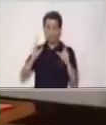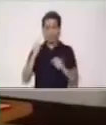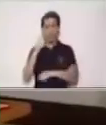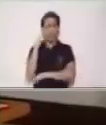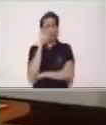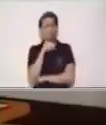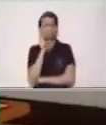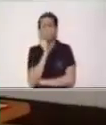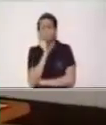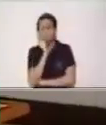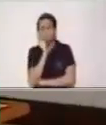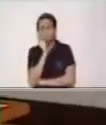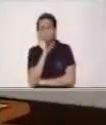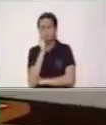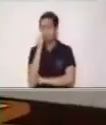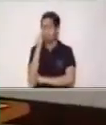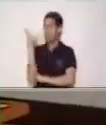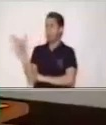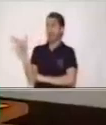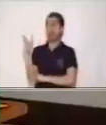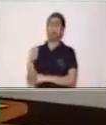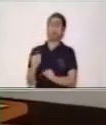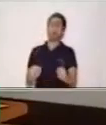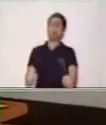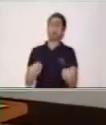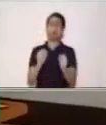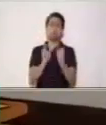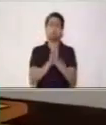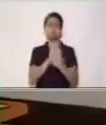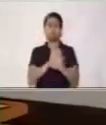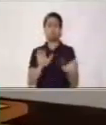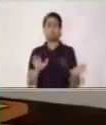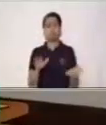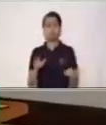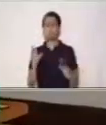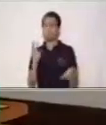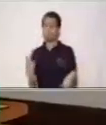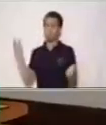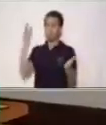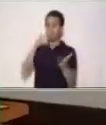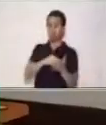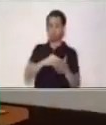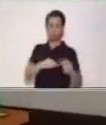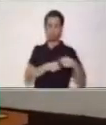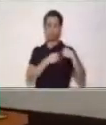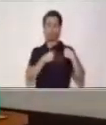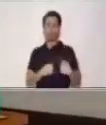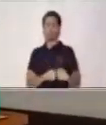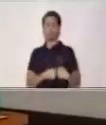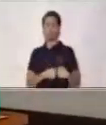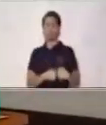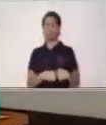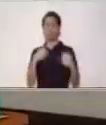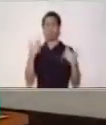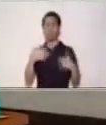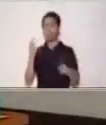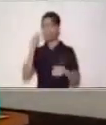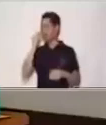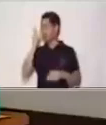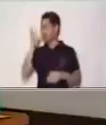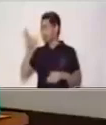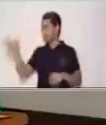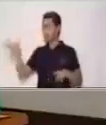que Pinocho se moría, le puso un corazón de fantasía y